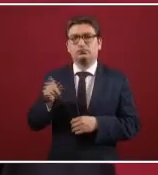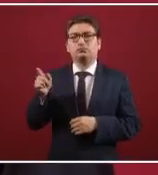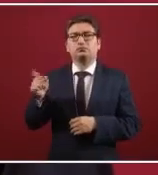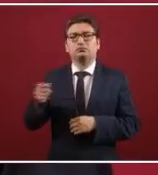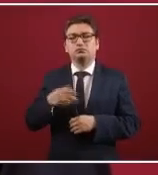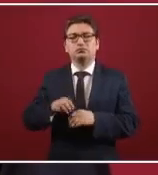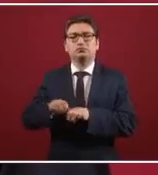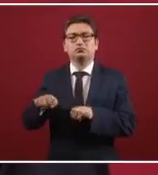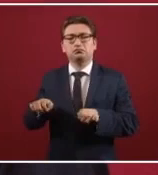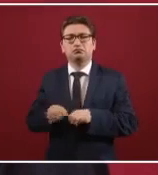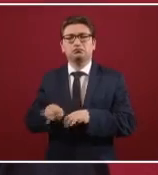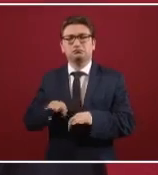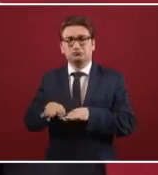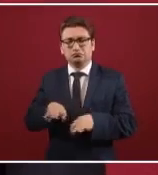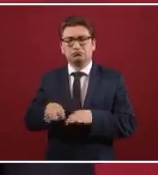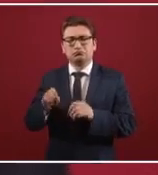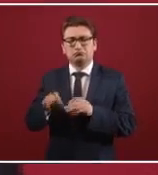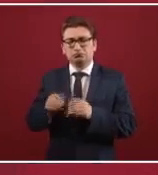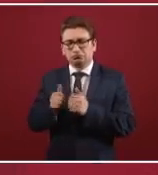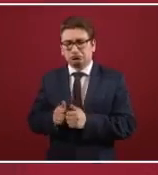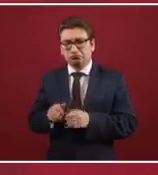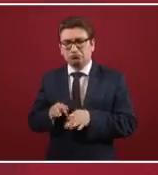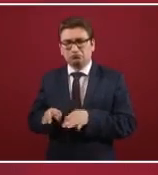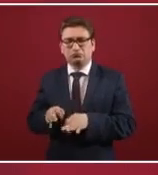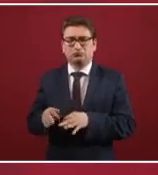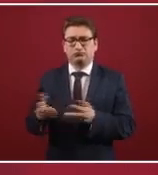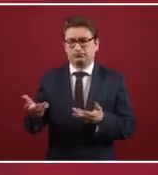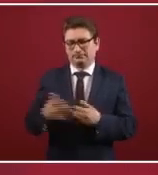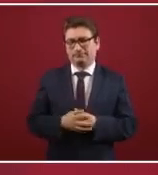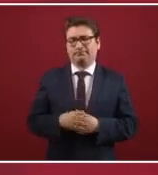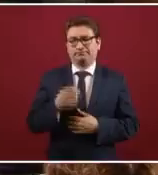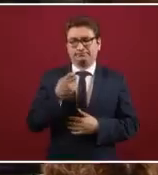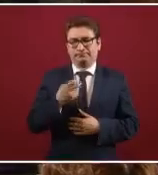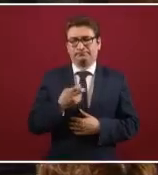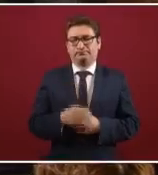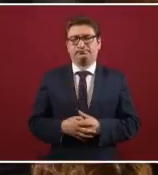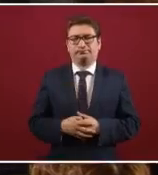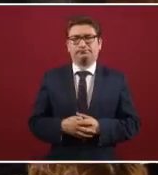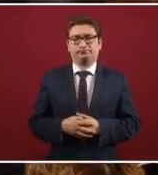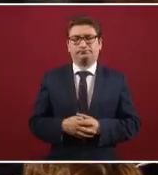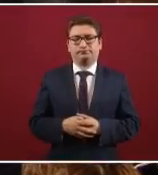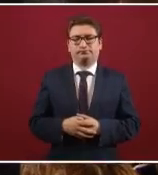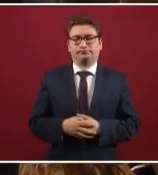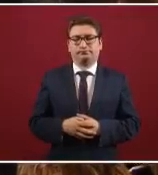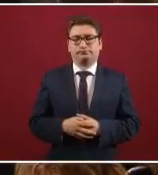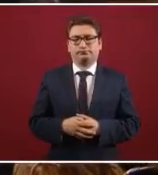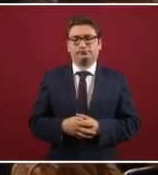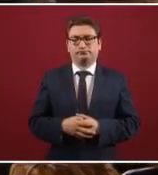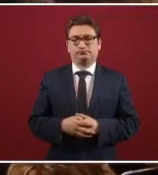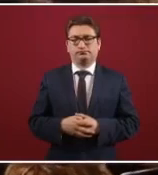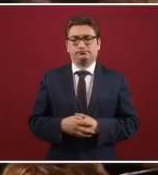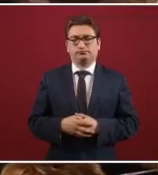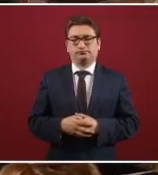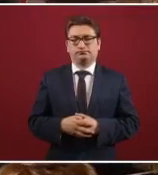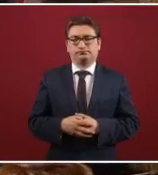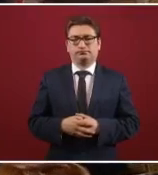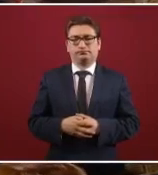gabinete por eso además de todo